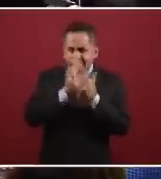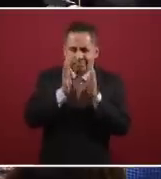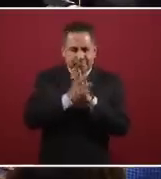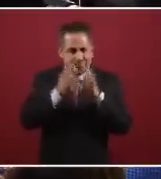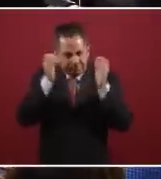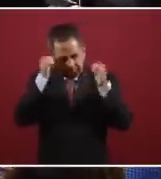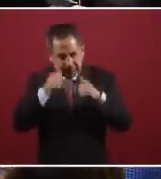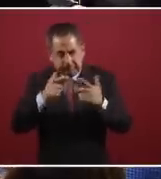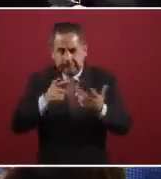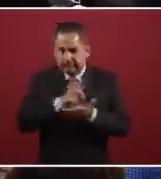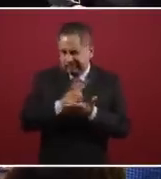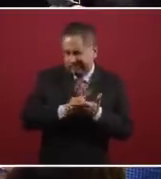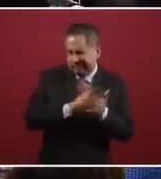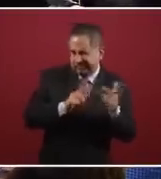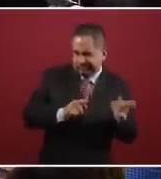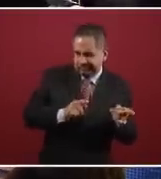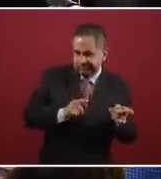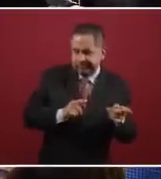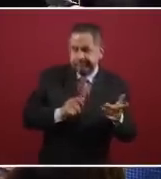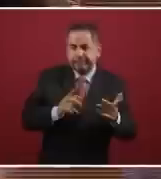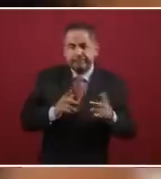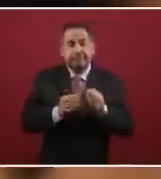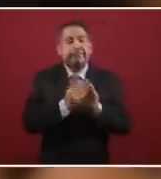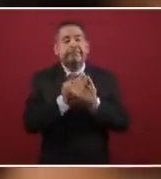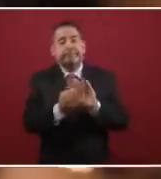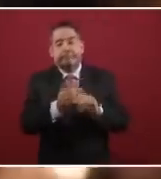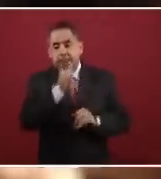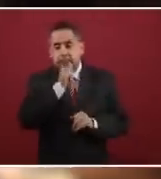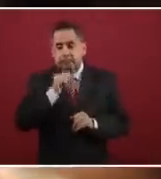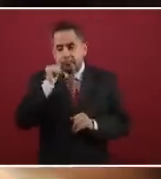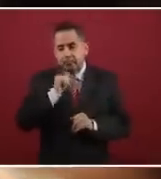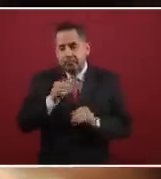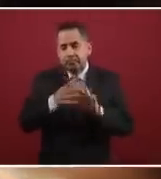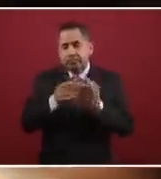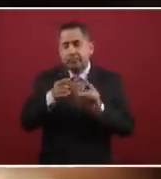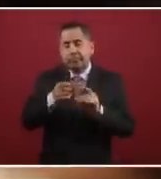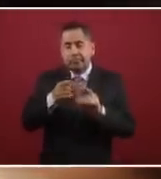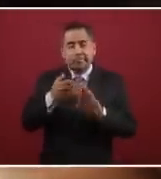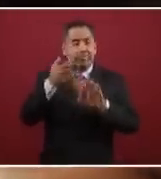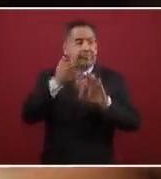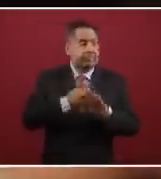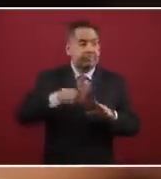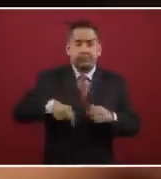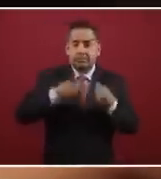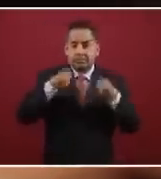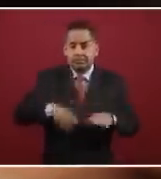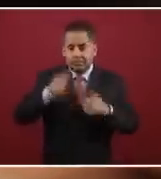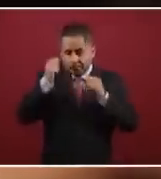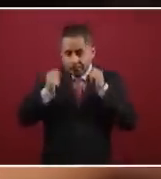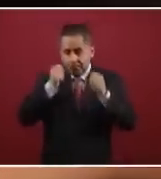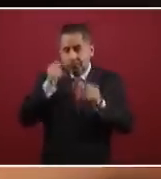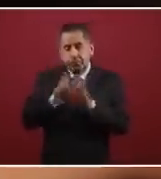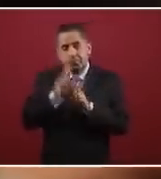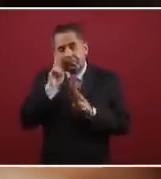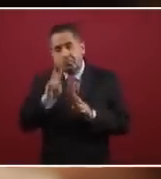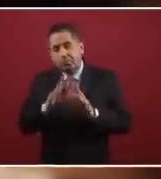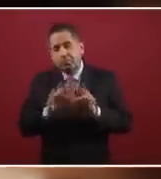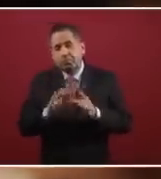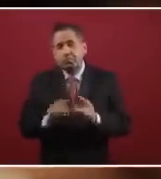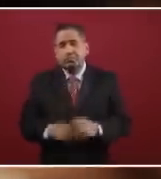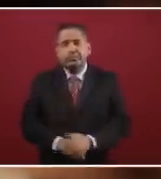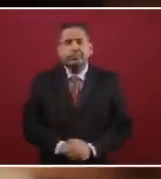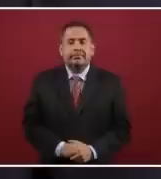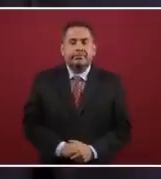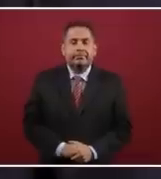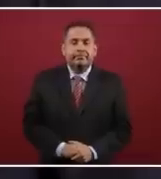Y estamos frente a Arizona. ¿Qué me puede comentar sobre ello? ¿Se afecta a nuestro turismo? ¿Cómo lo ha visto?